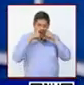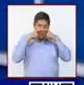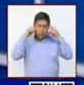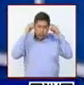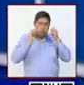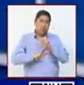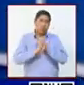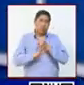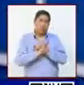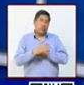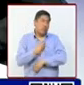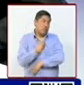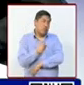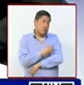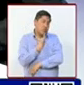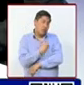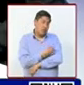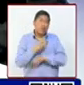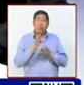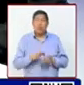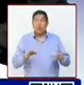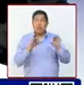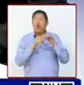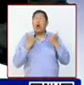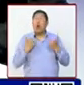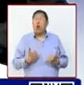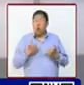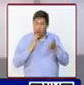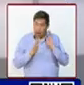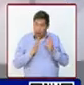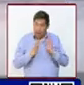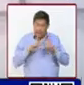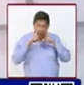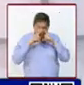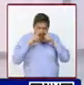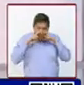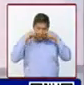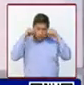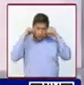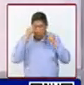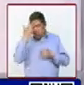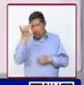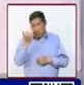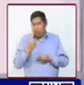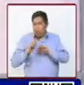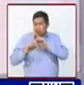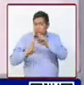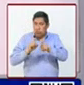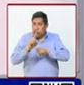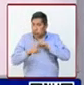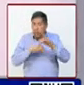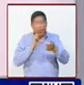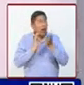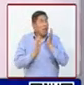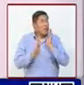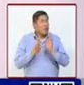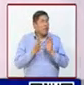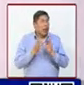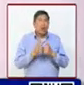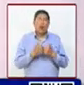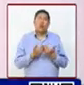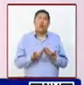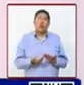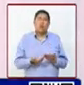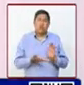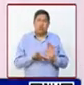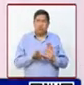medidas de bioseguridad, las vacunas. Las vacunas, y hoy también vamos a hablar de los barbijos más adelante porque hemos salido también a las calles a hablar de cómo